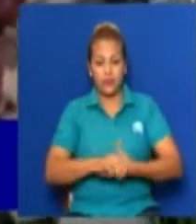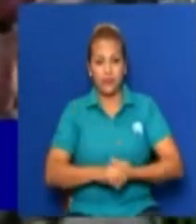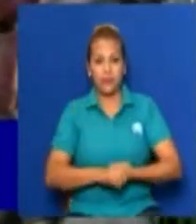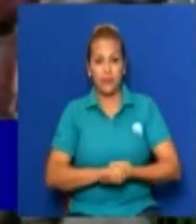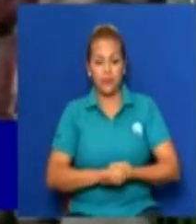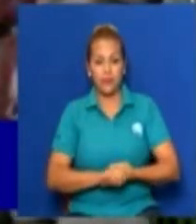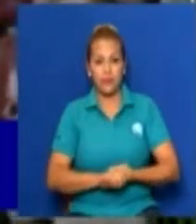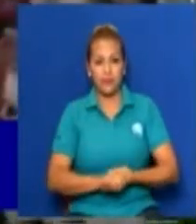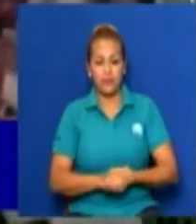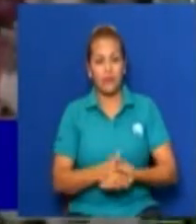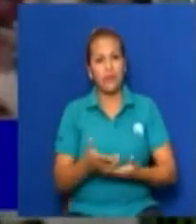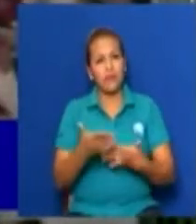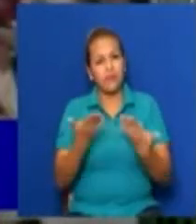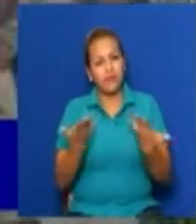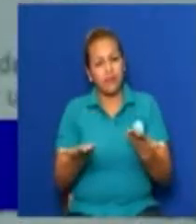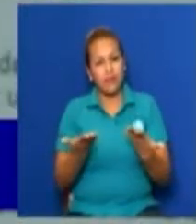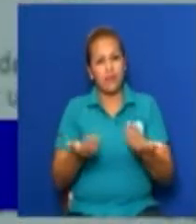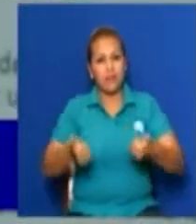es el convenio